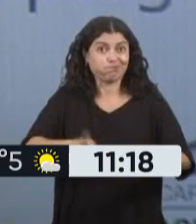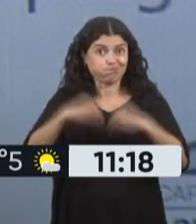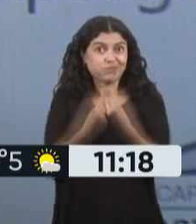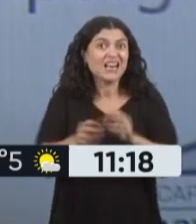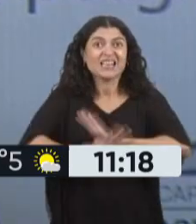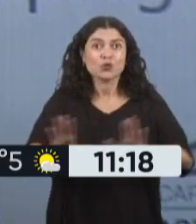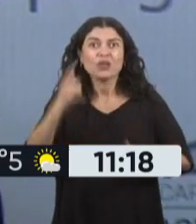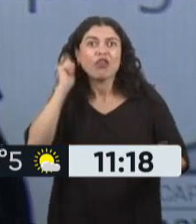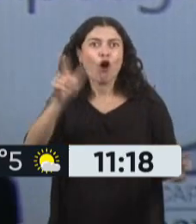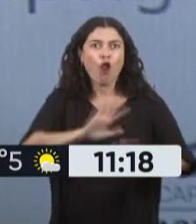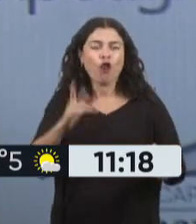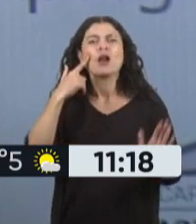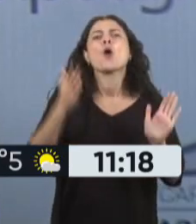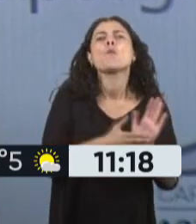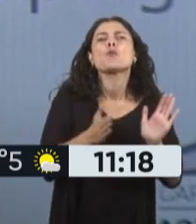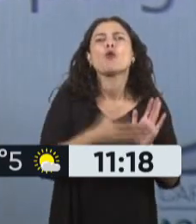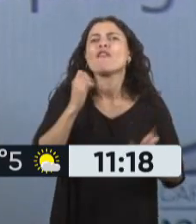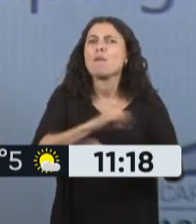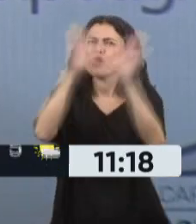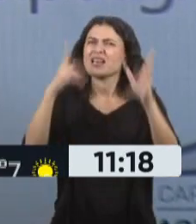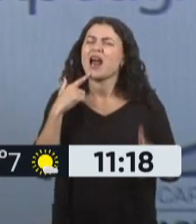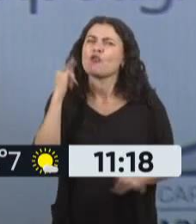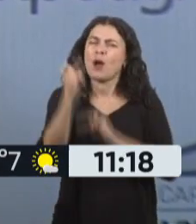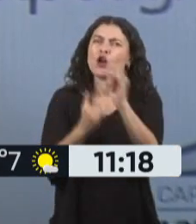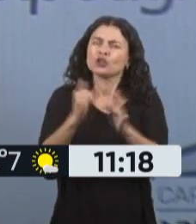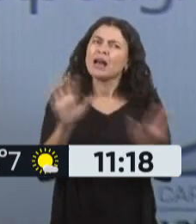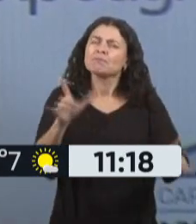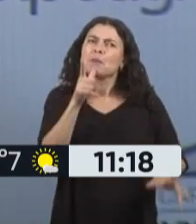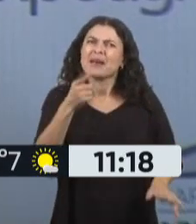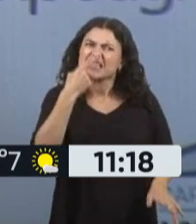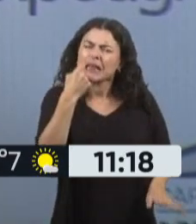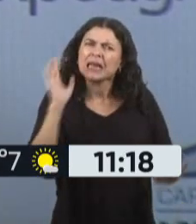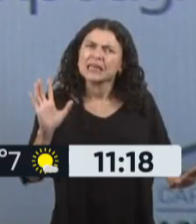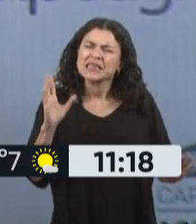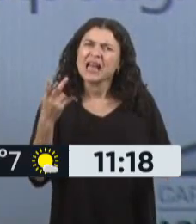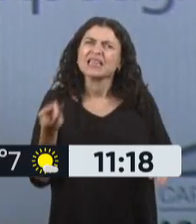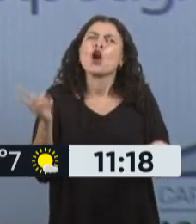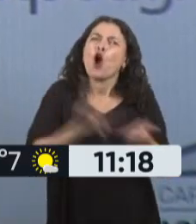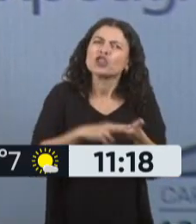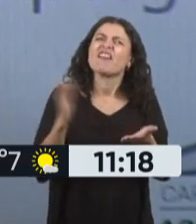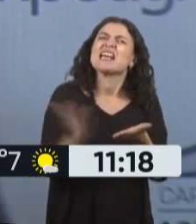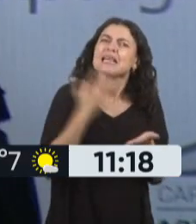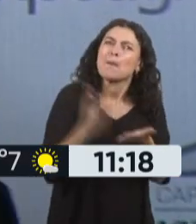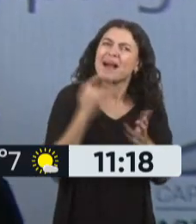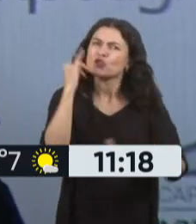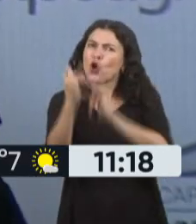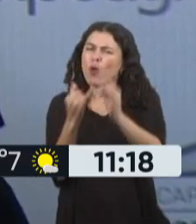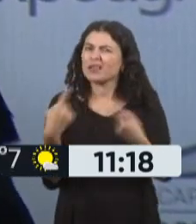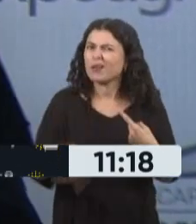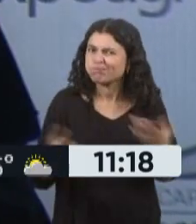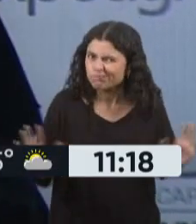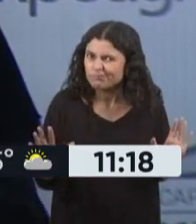logrado. Entonces, me parece interesante hacer estos racontos de una manera más